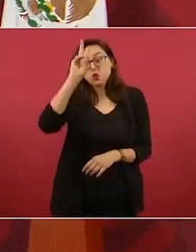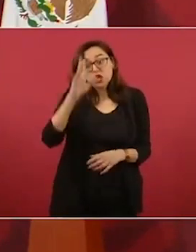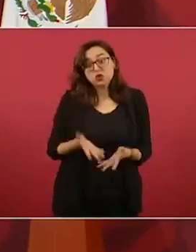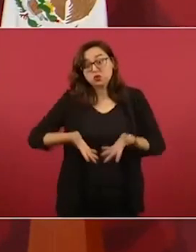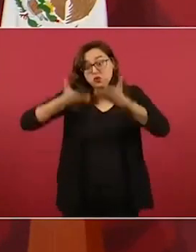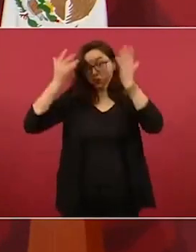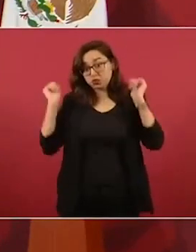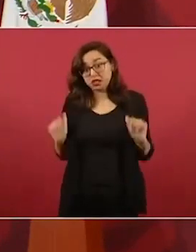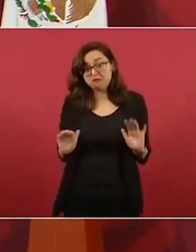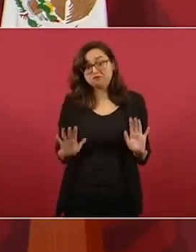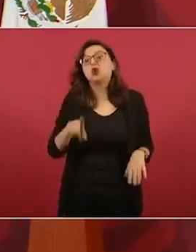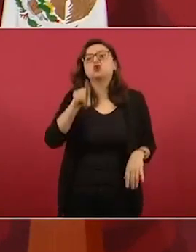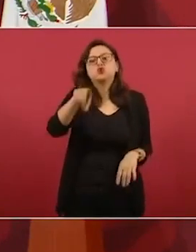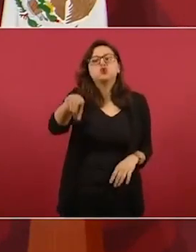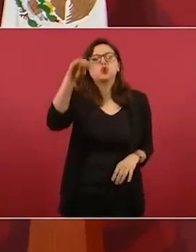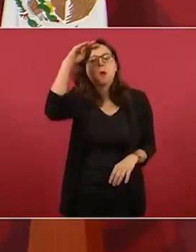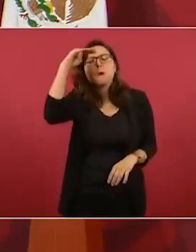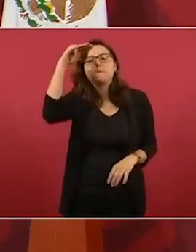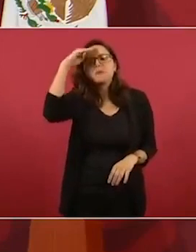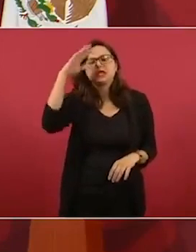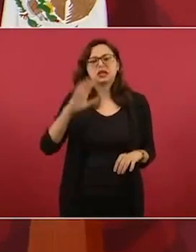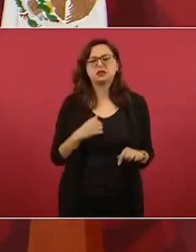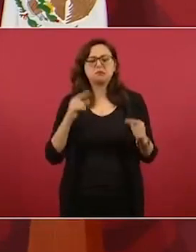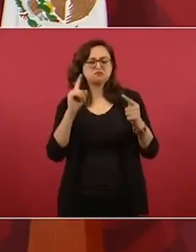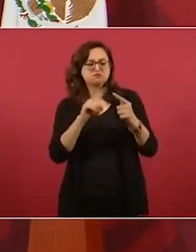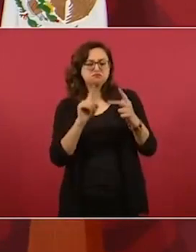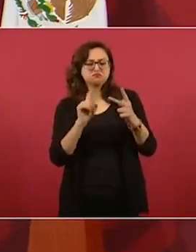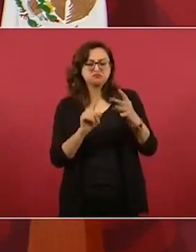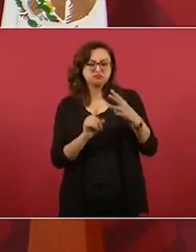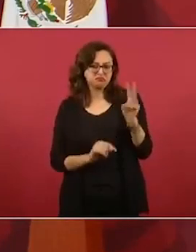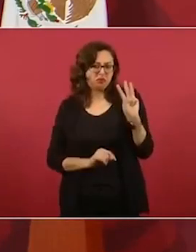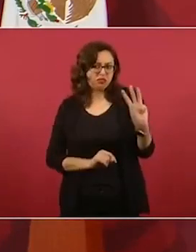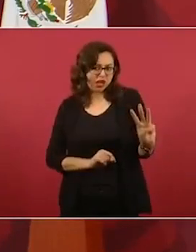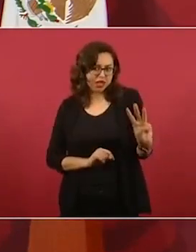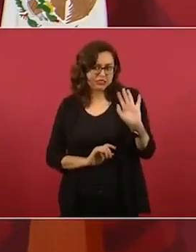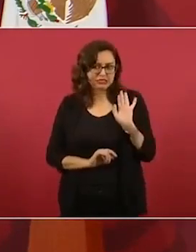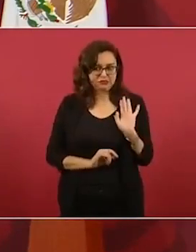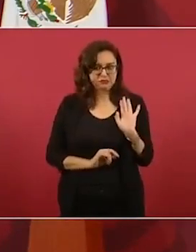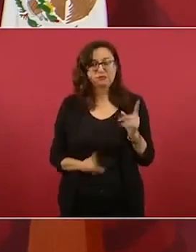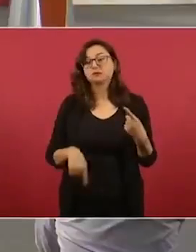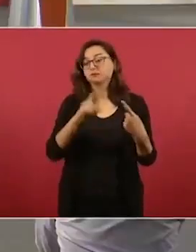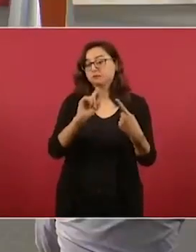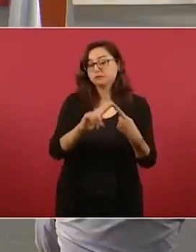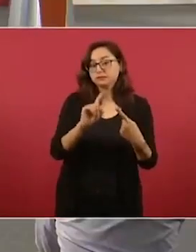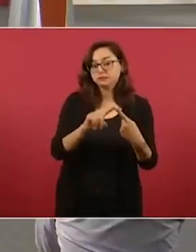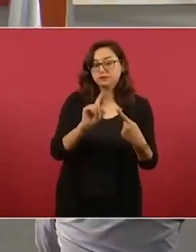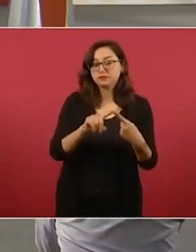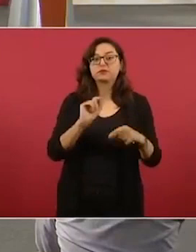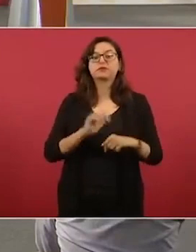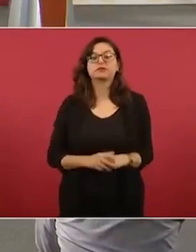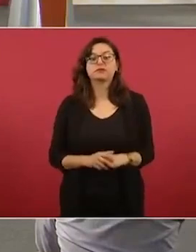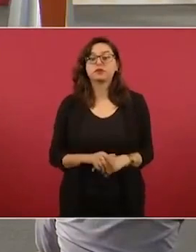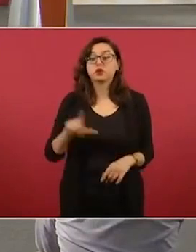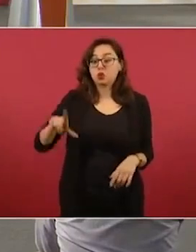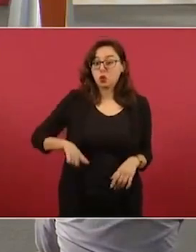que me des tu opinión sincera. Lo planteo en tres puntos muy concretos. Al primero, ¿estás de acuerdo en que el dinero que